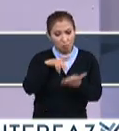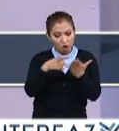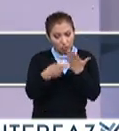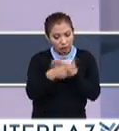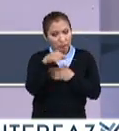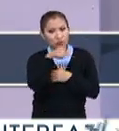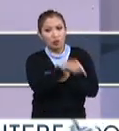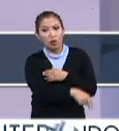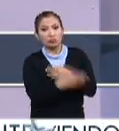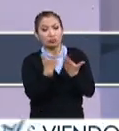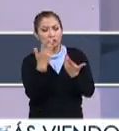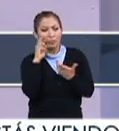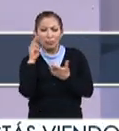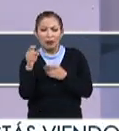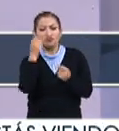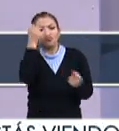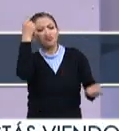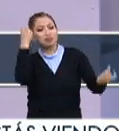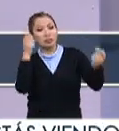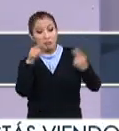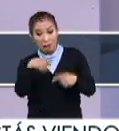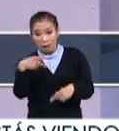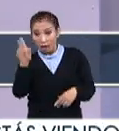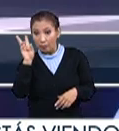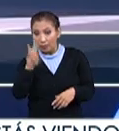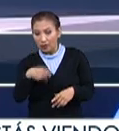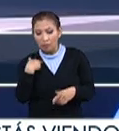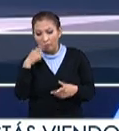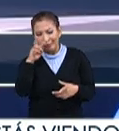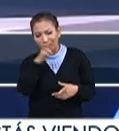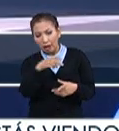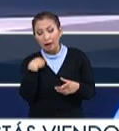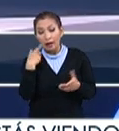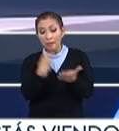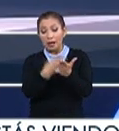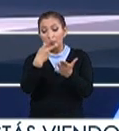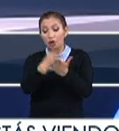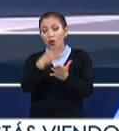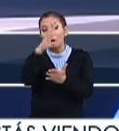proyectos como, uno los ve como aislados, pero en realidad no lo son. Cuando le dan el premio